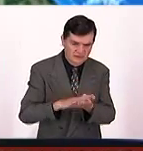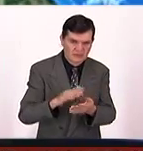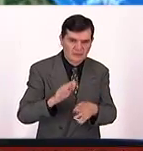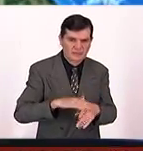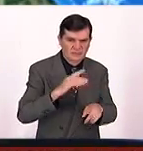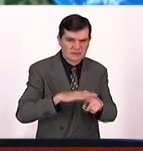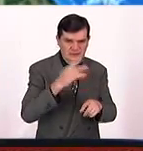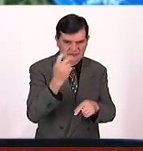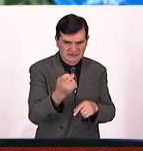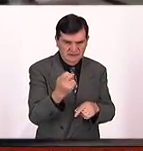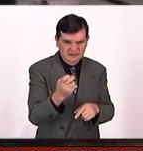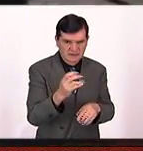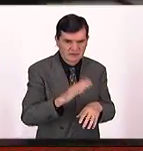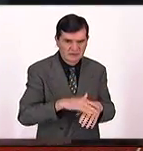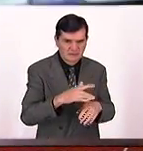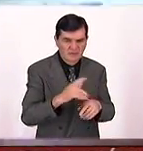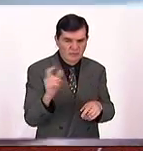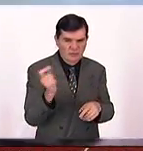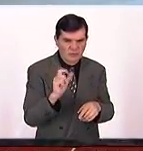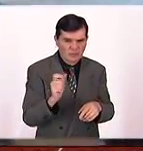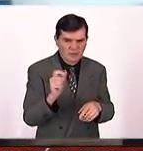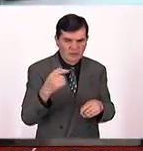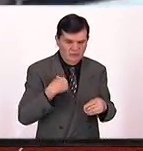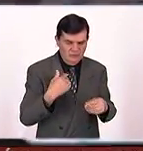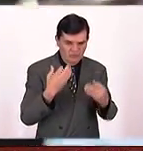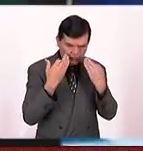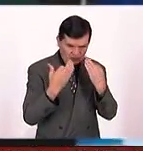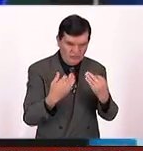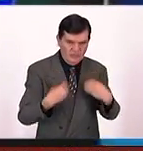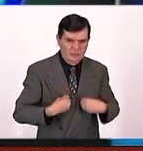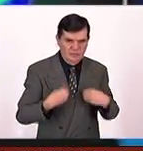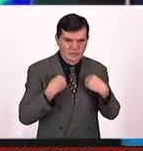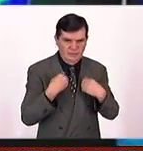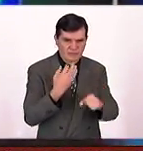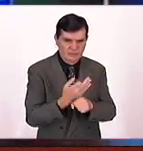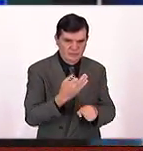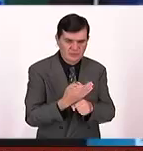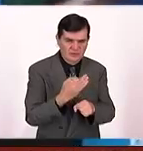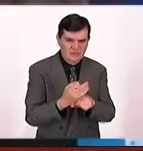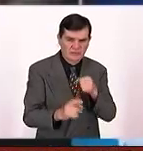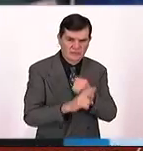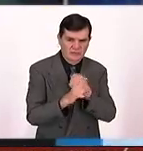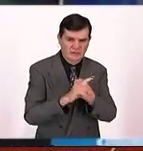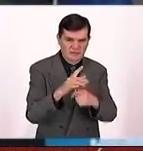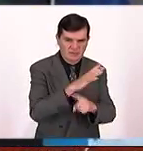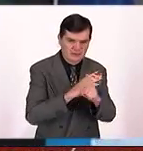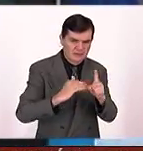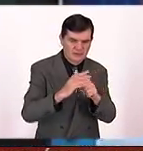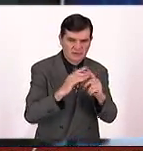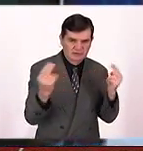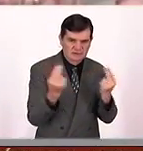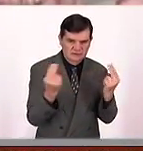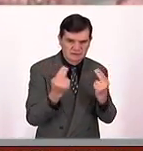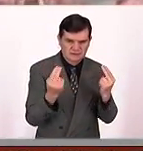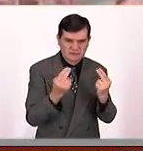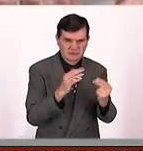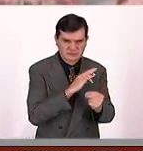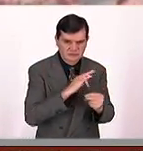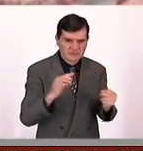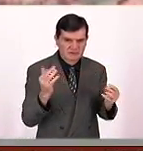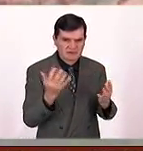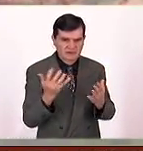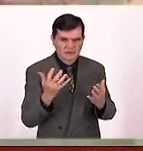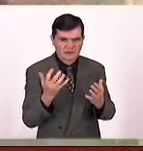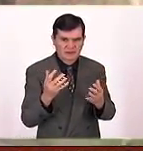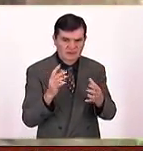pues precisamente en el momento en que estamos viviendo y en esta crisis ambiental y en la necesidad de poder,